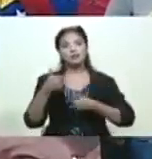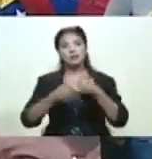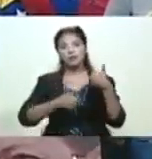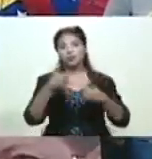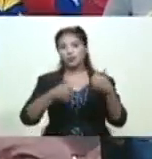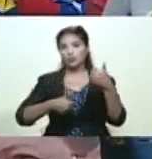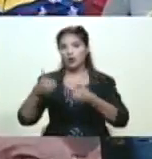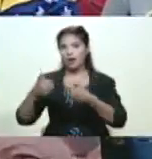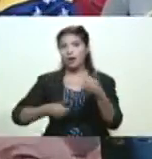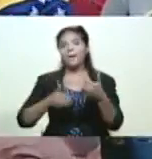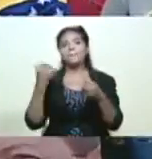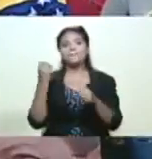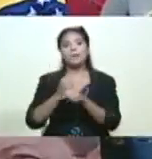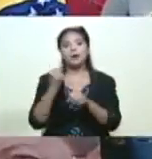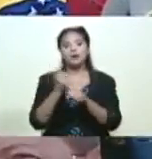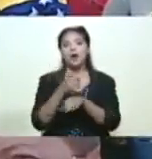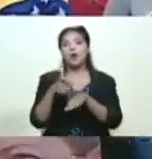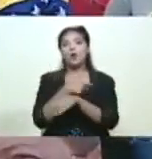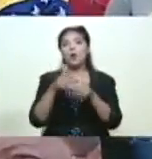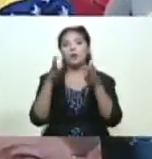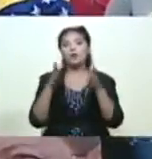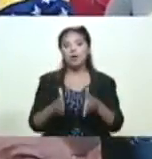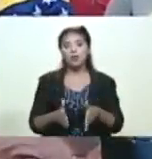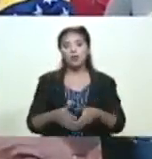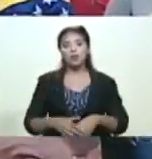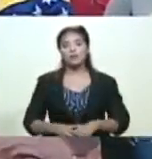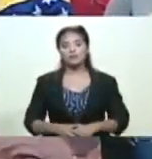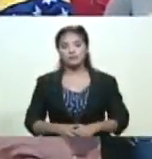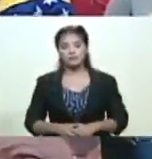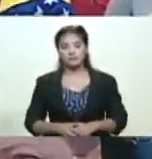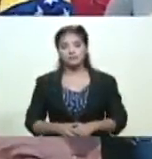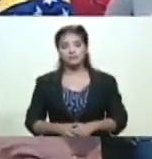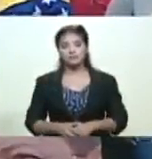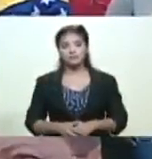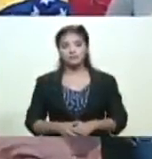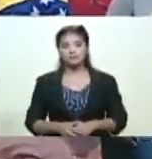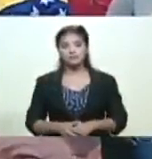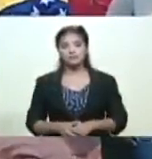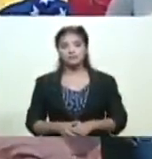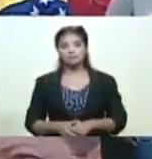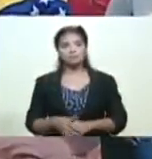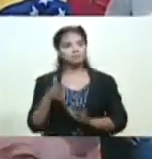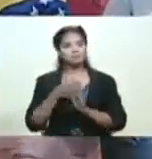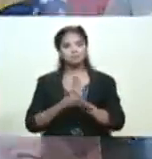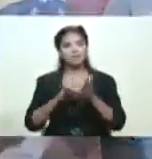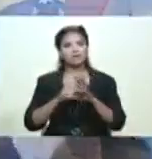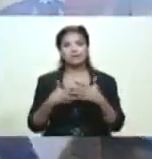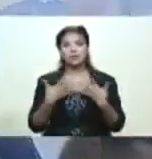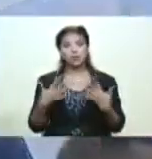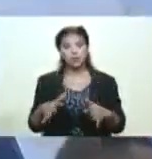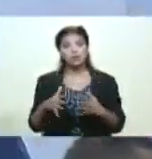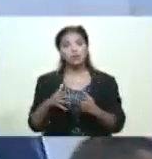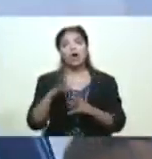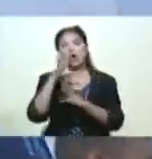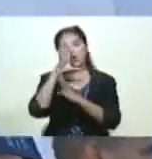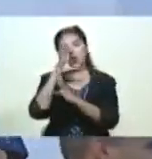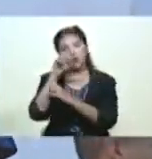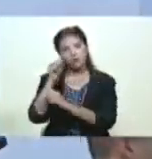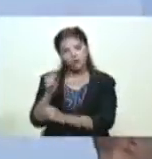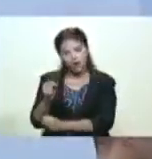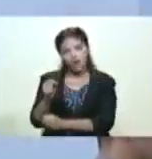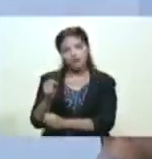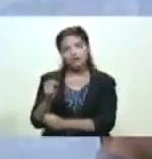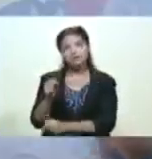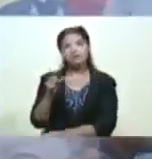candidaturas para gobernadores y gobernadoras, lo cual significa que le han dado un voto de confianza